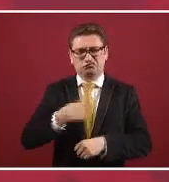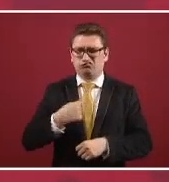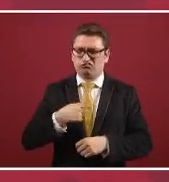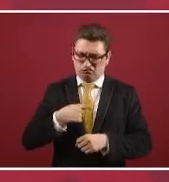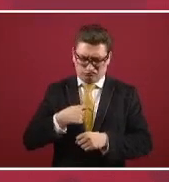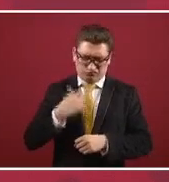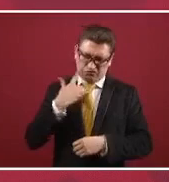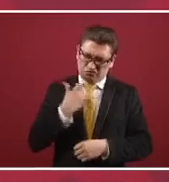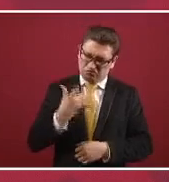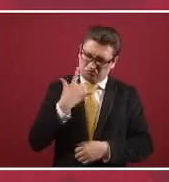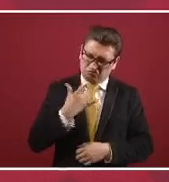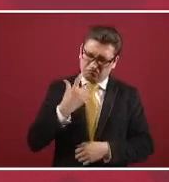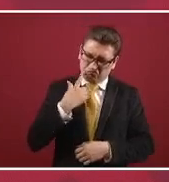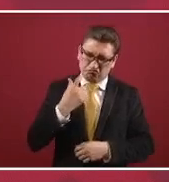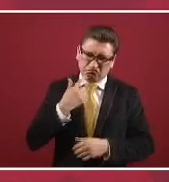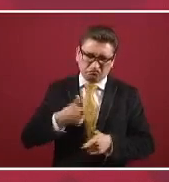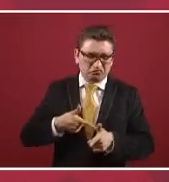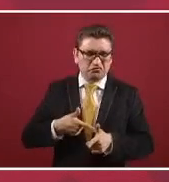No vamos